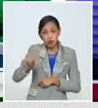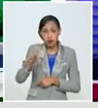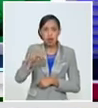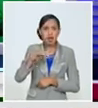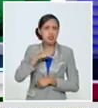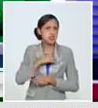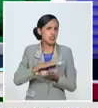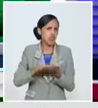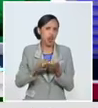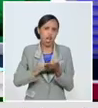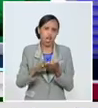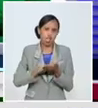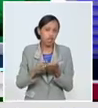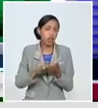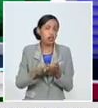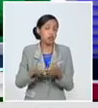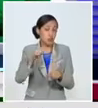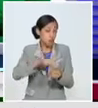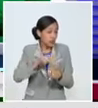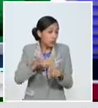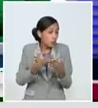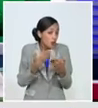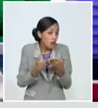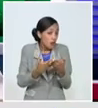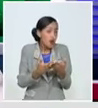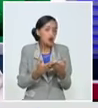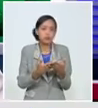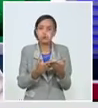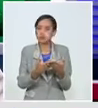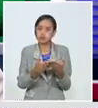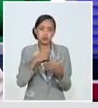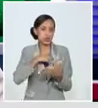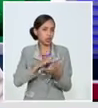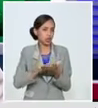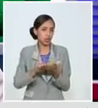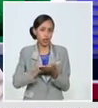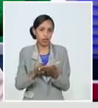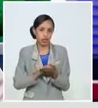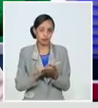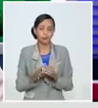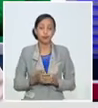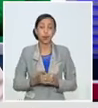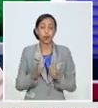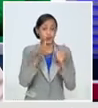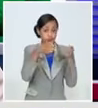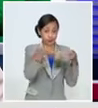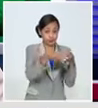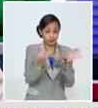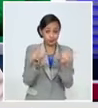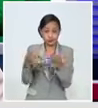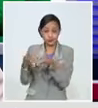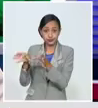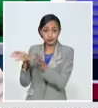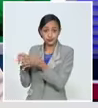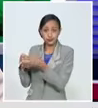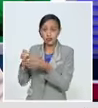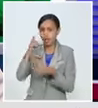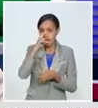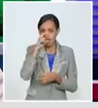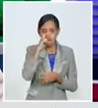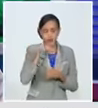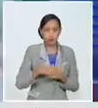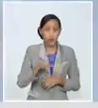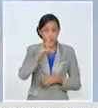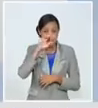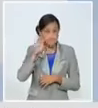en el momento del diagnóstico. Por grupos de edades, menores de 20 años